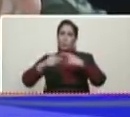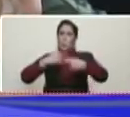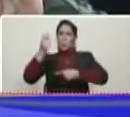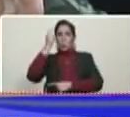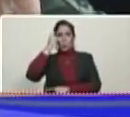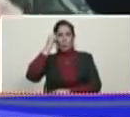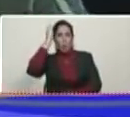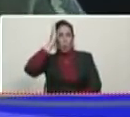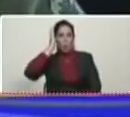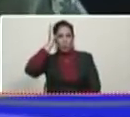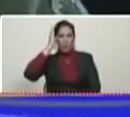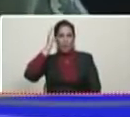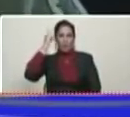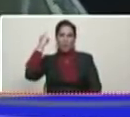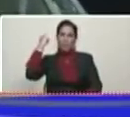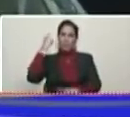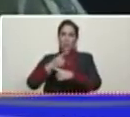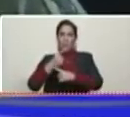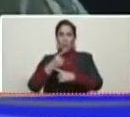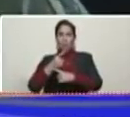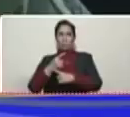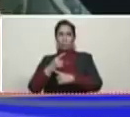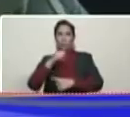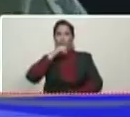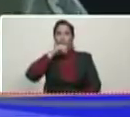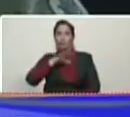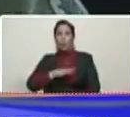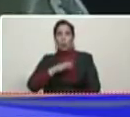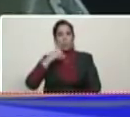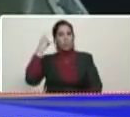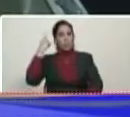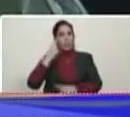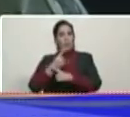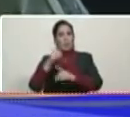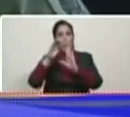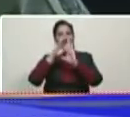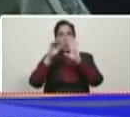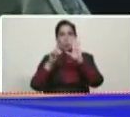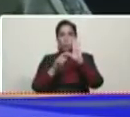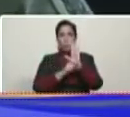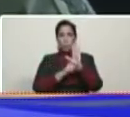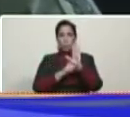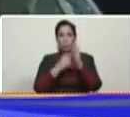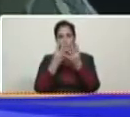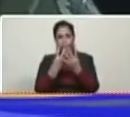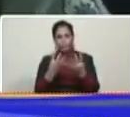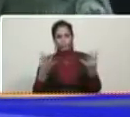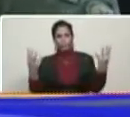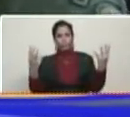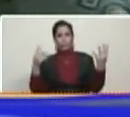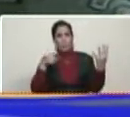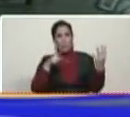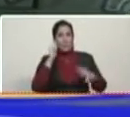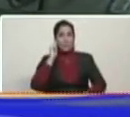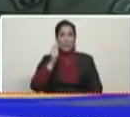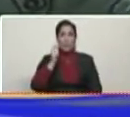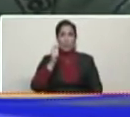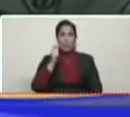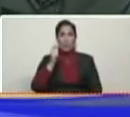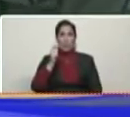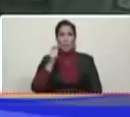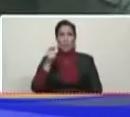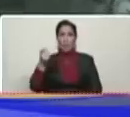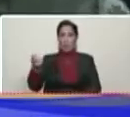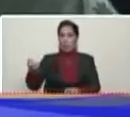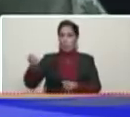deber histórico, su deber constitucional. Y esta tarea que usted nos ha asignado,